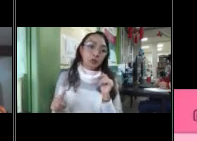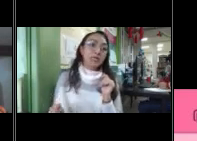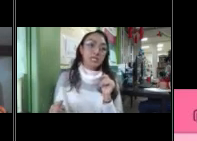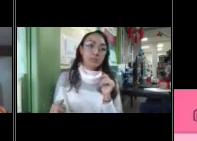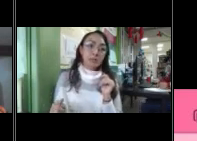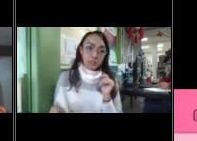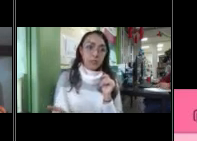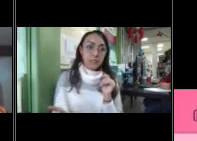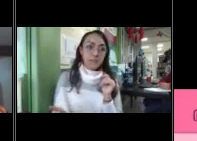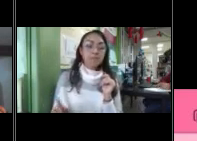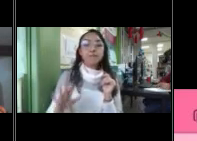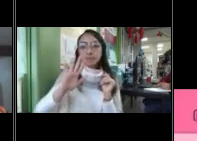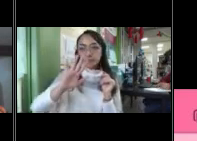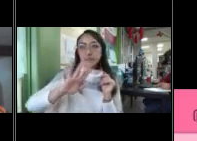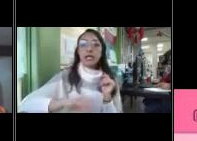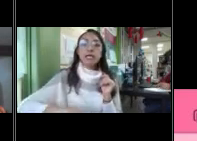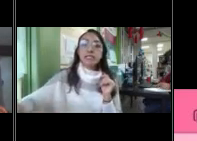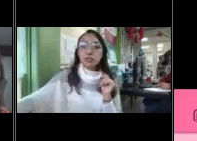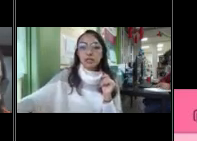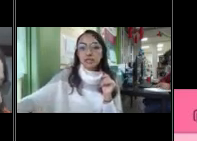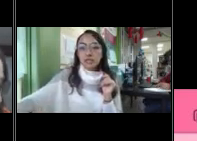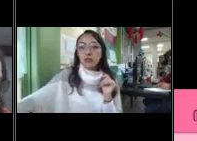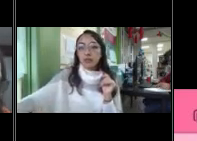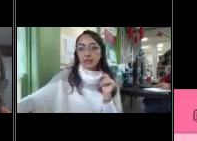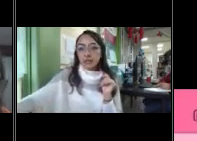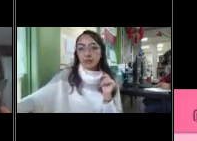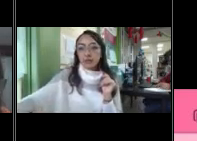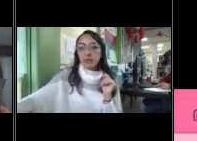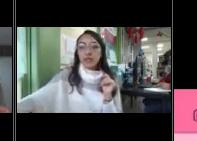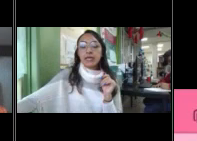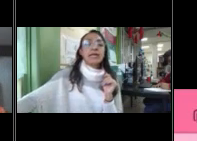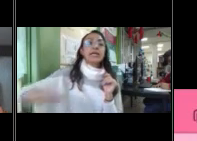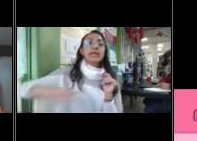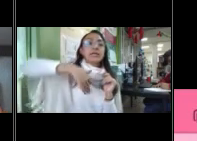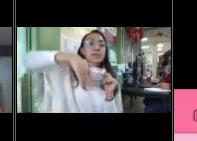para todas las personas. Si yo les digo, por ejemplo,